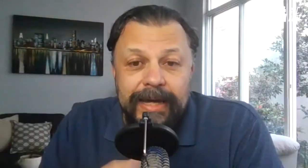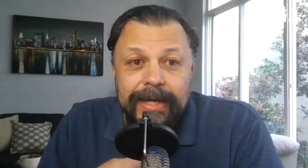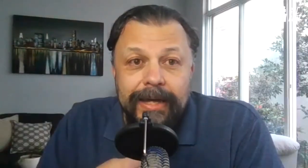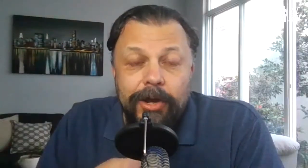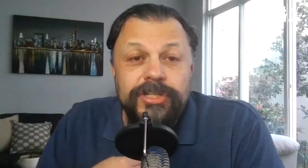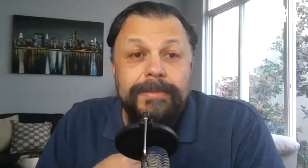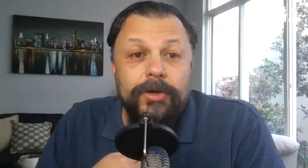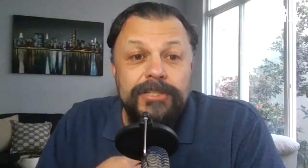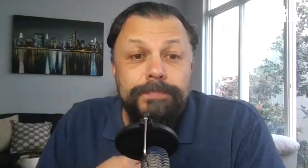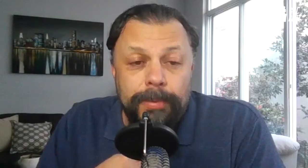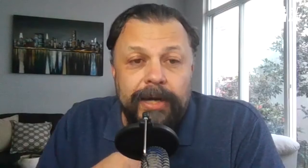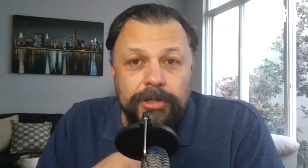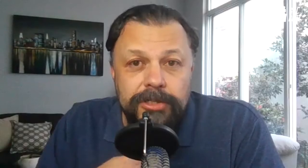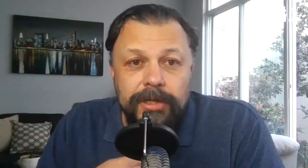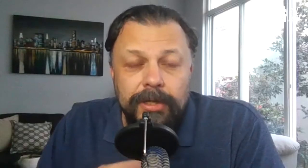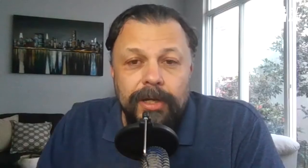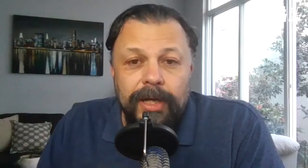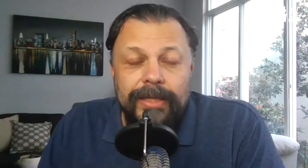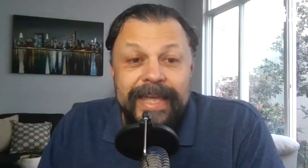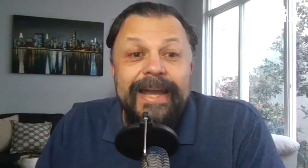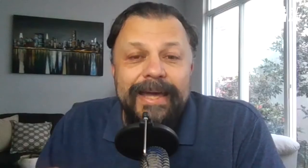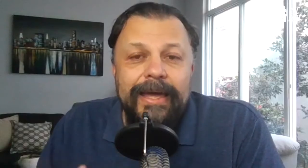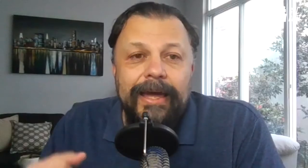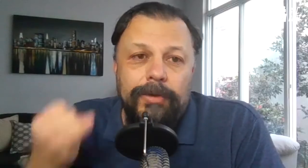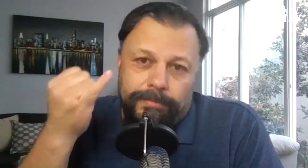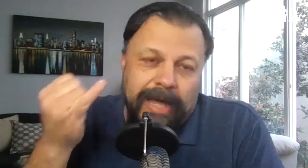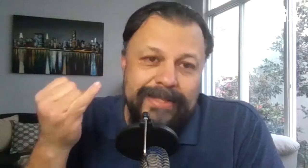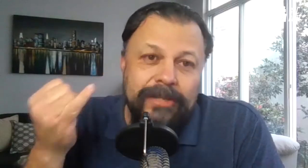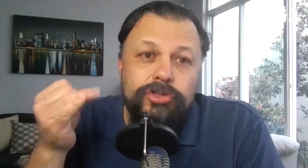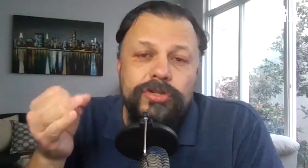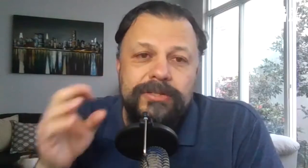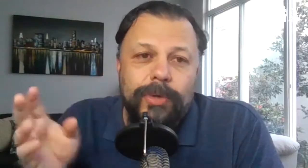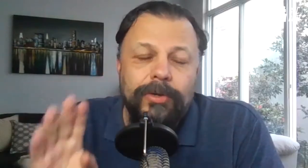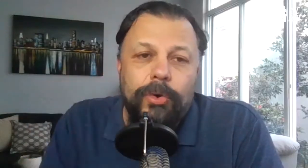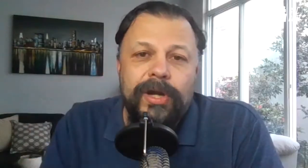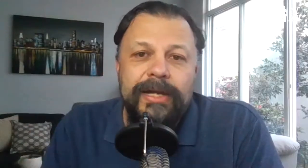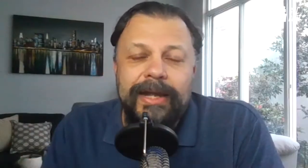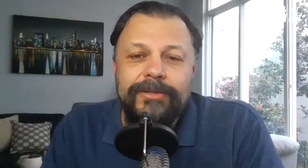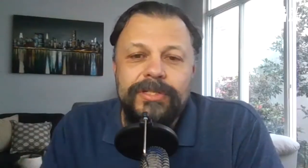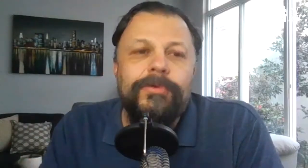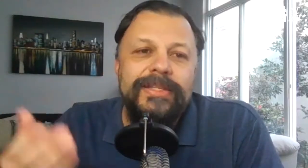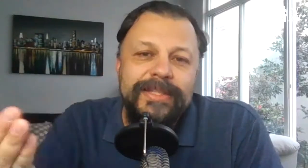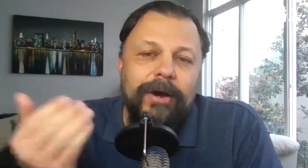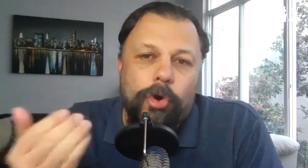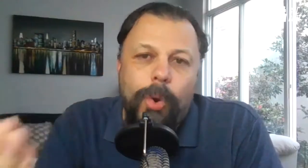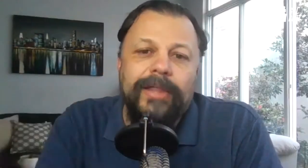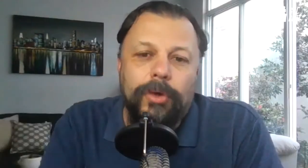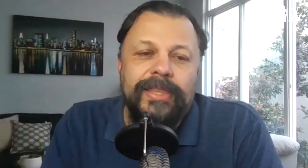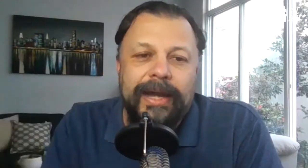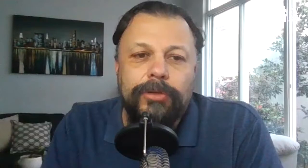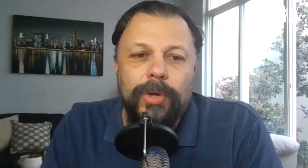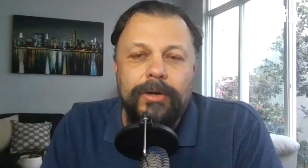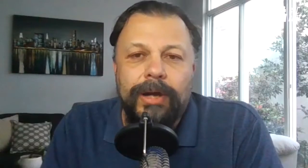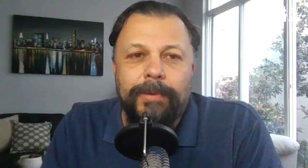yo sé, los servidores públicos tienen que hacer dos cosas cuando incurren en actos de molestia o